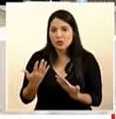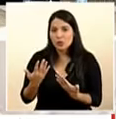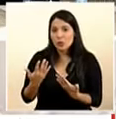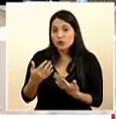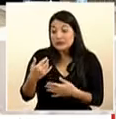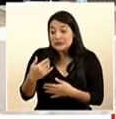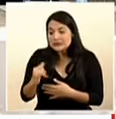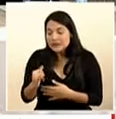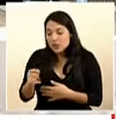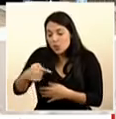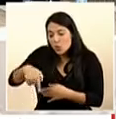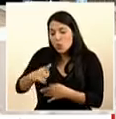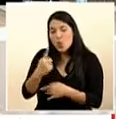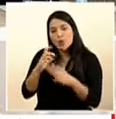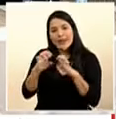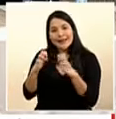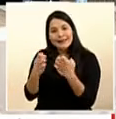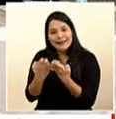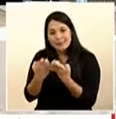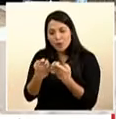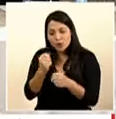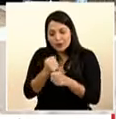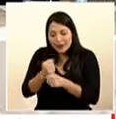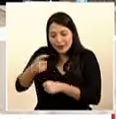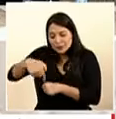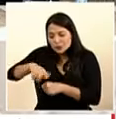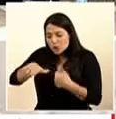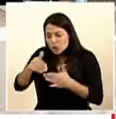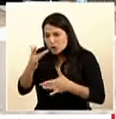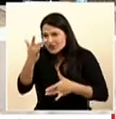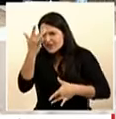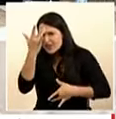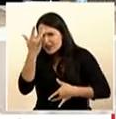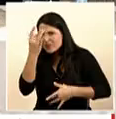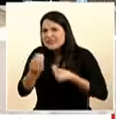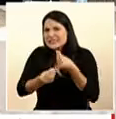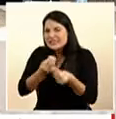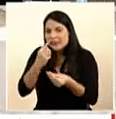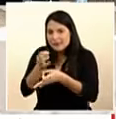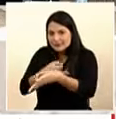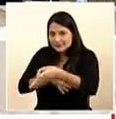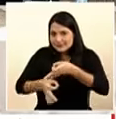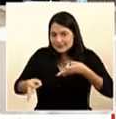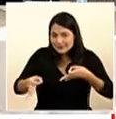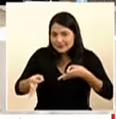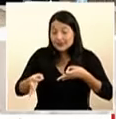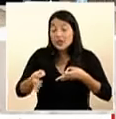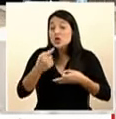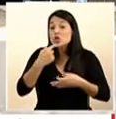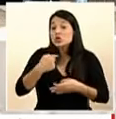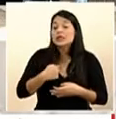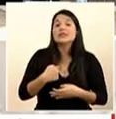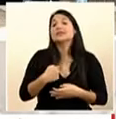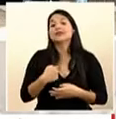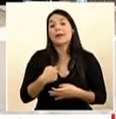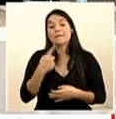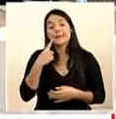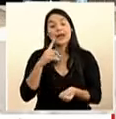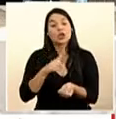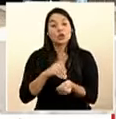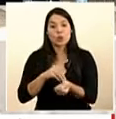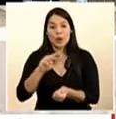en zonas críticas o donde hay pocos especialistas como es el caso y nos dice el colega de guanacaste y sarapiquí para el doctor